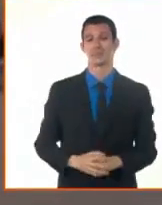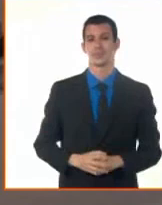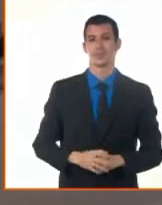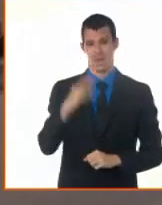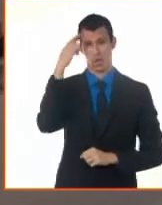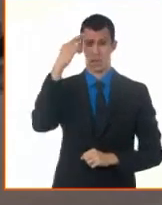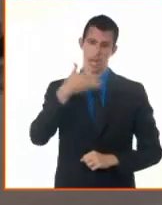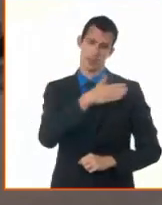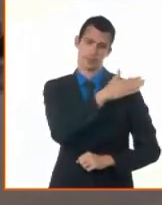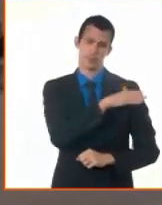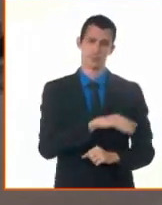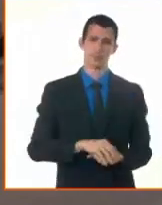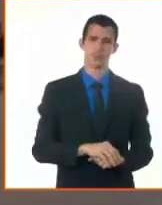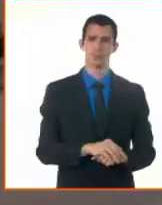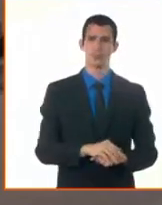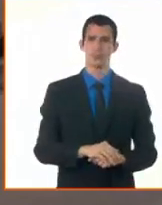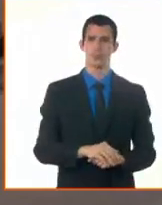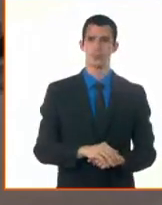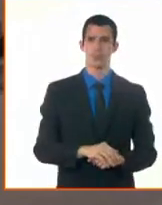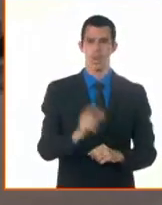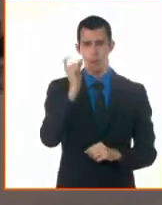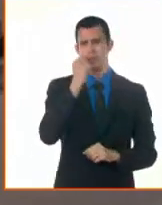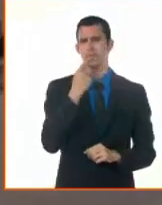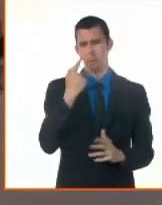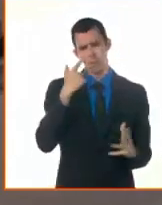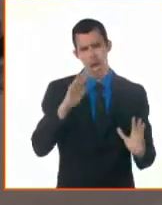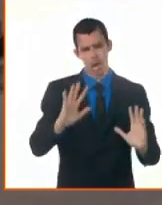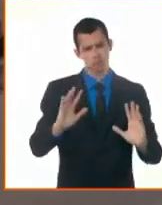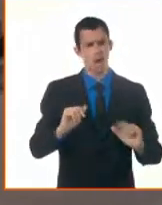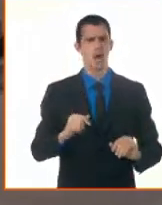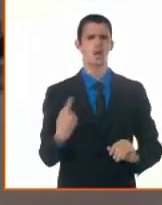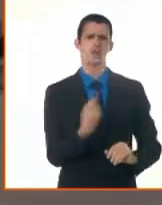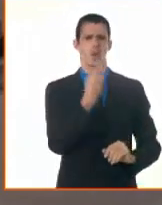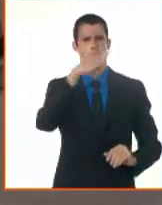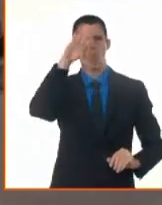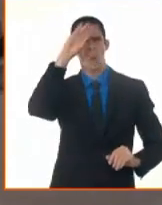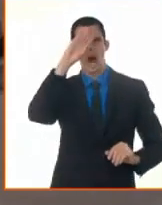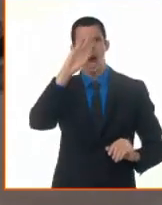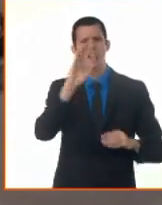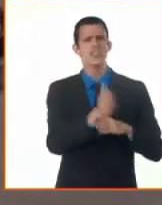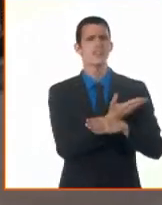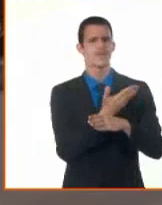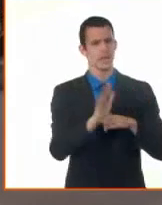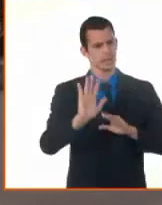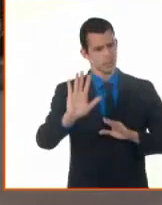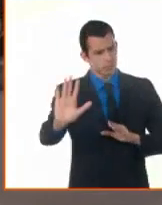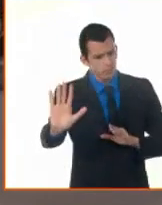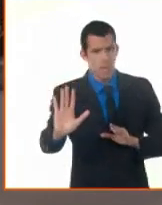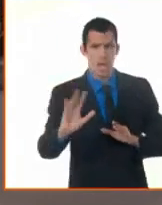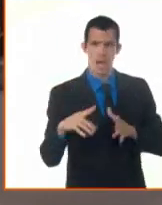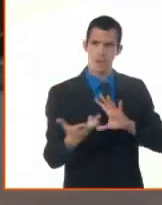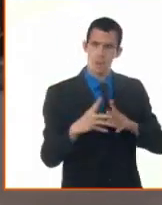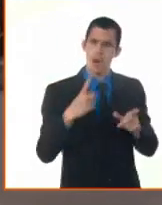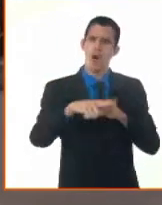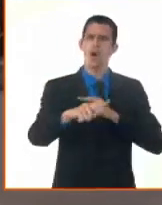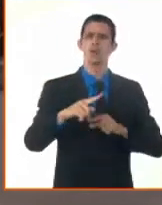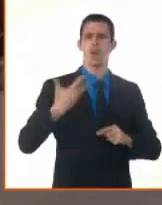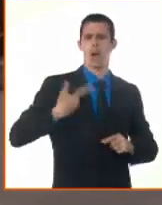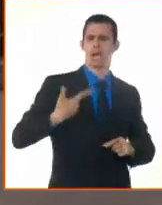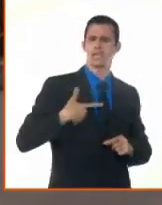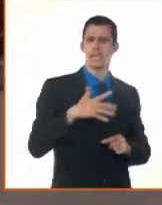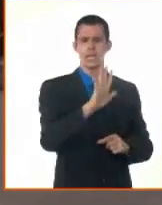como como país Argentina también está viviendo un montón países que la han controlado pero siempre está